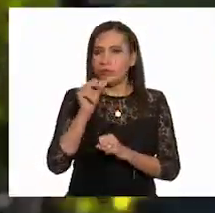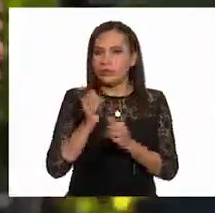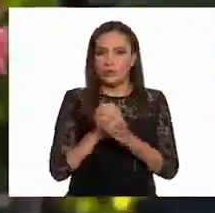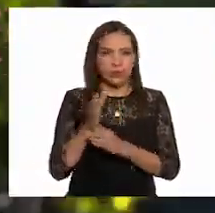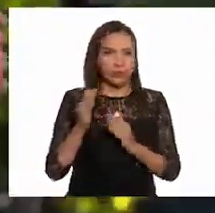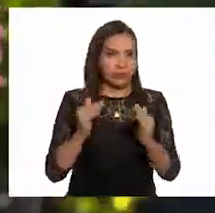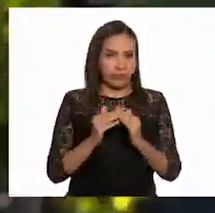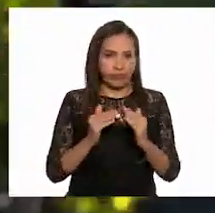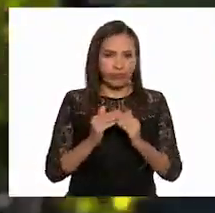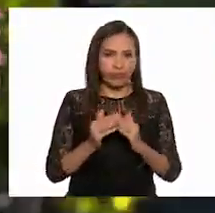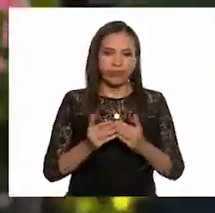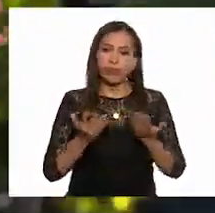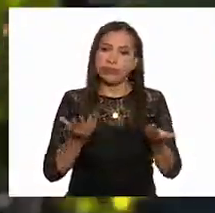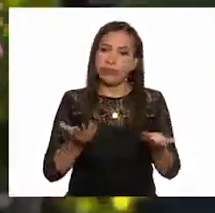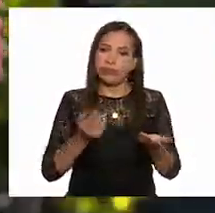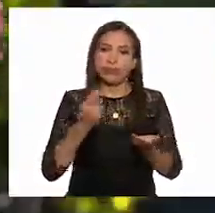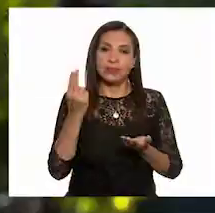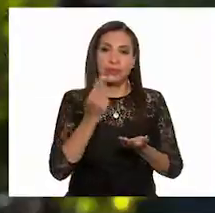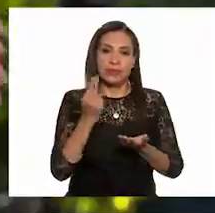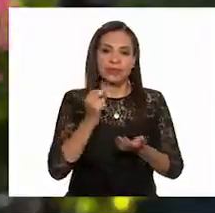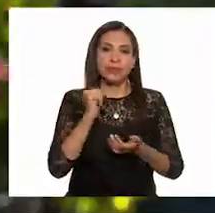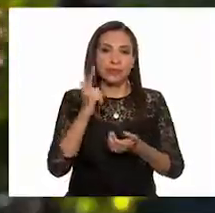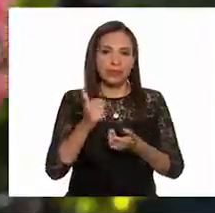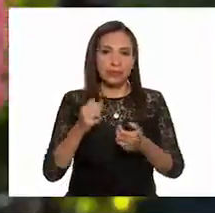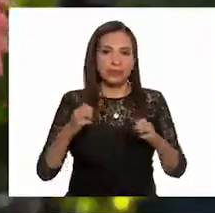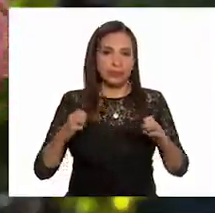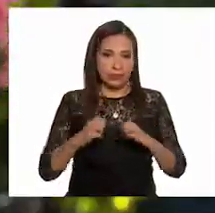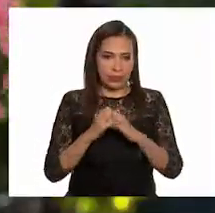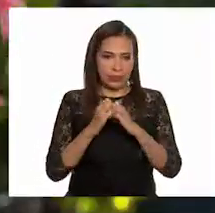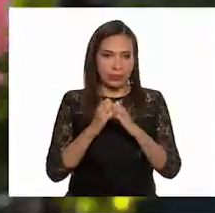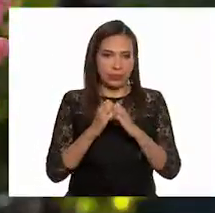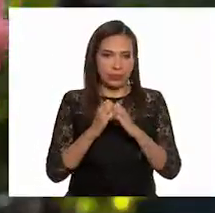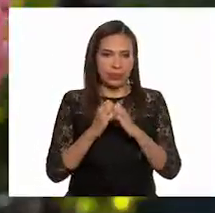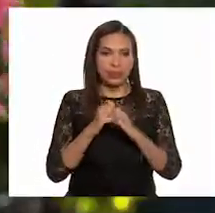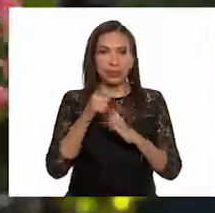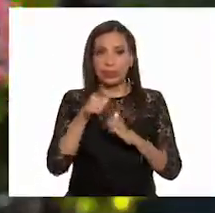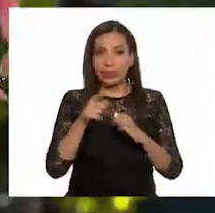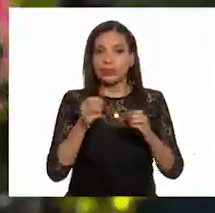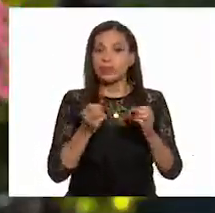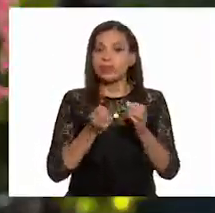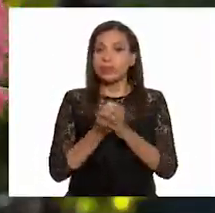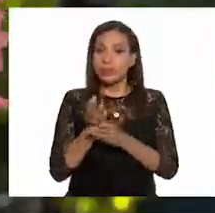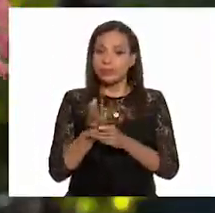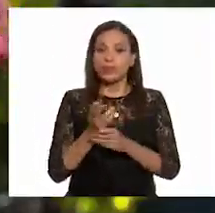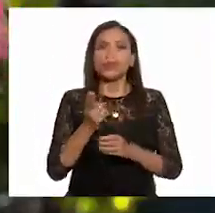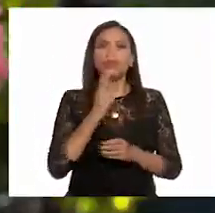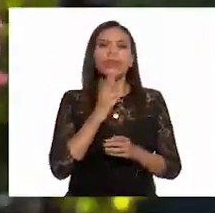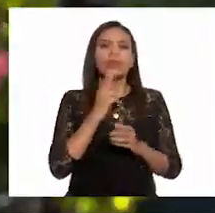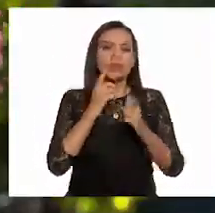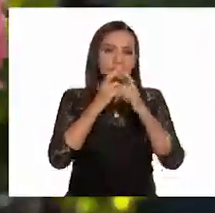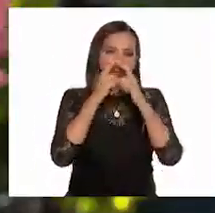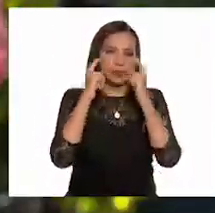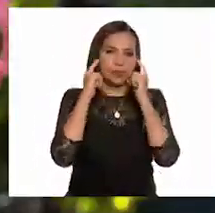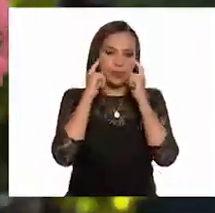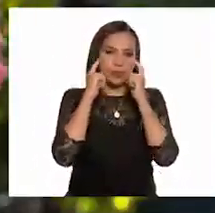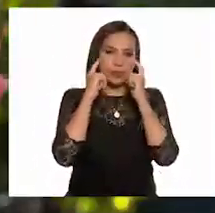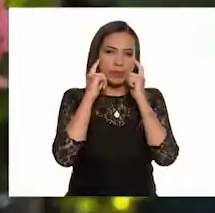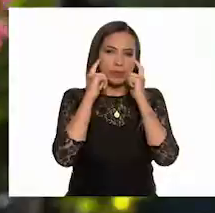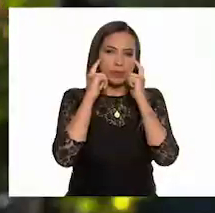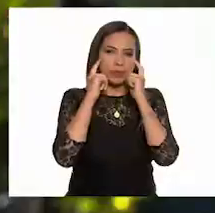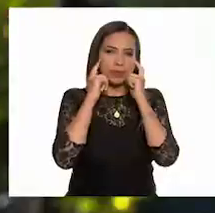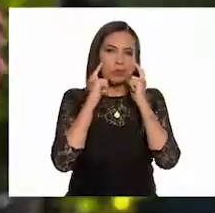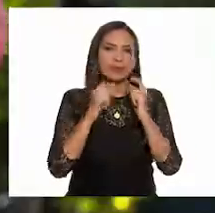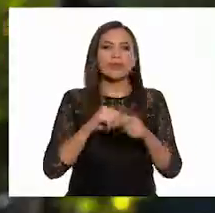no salir de casa a menos que sea muy necesario. Si lo haces, utiliza el